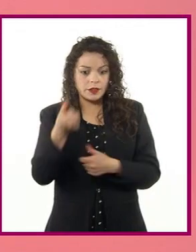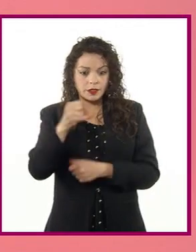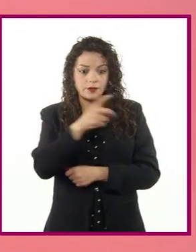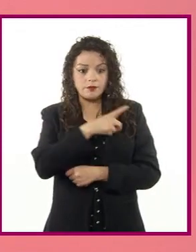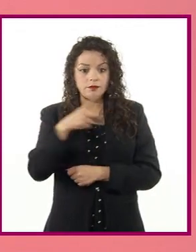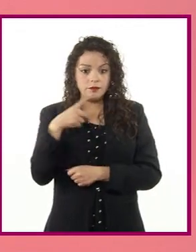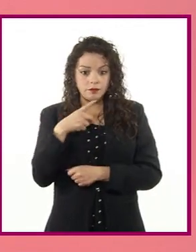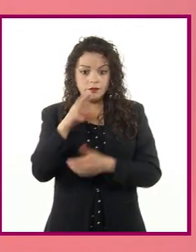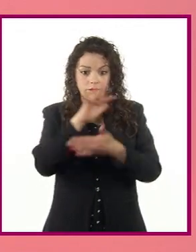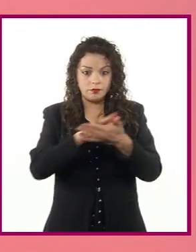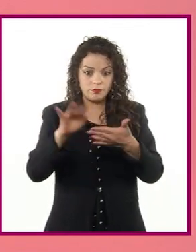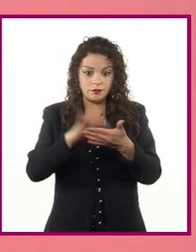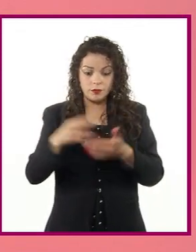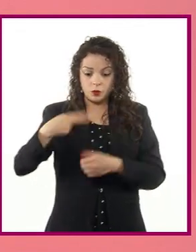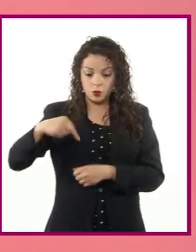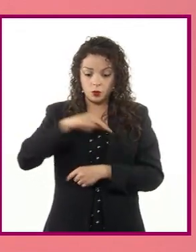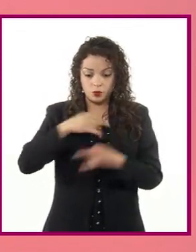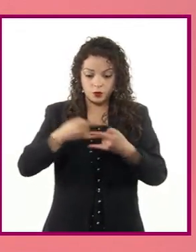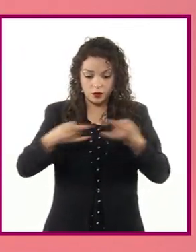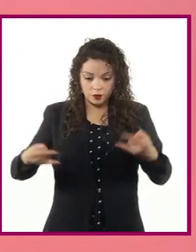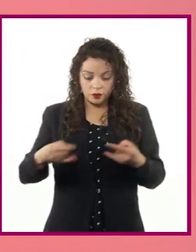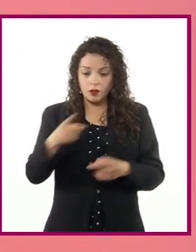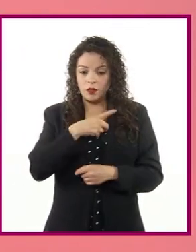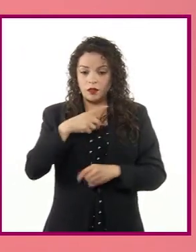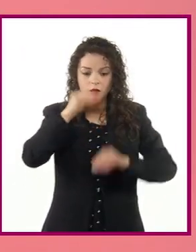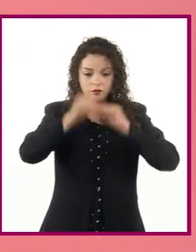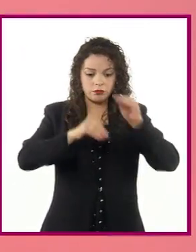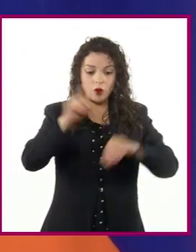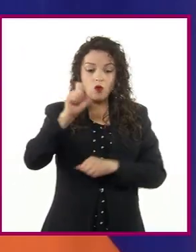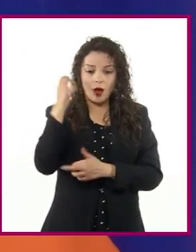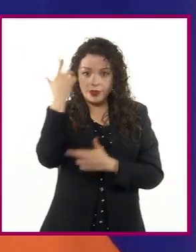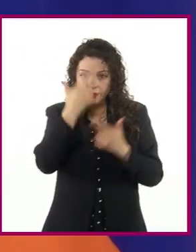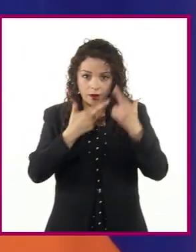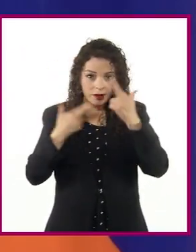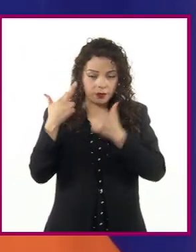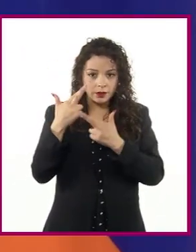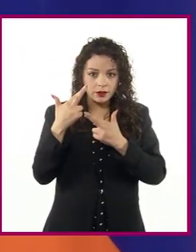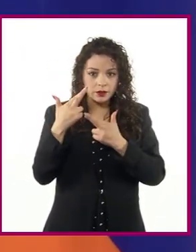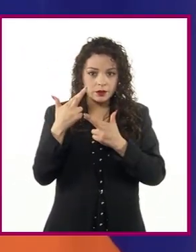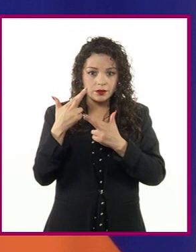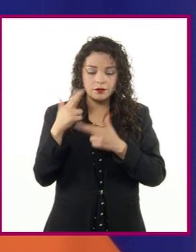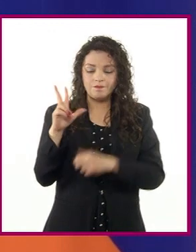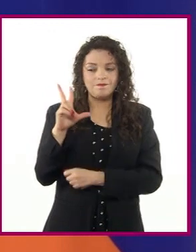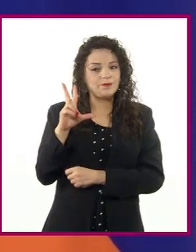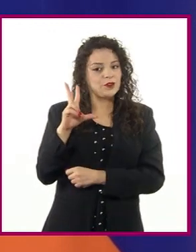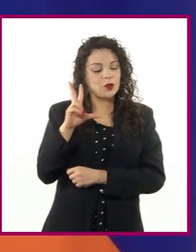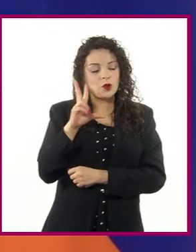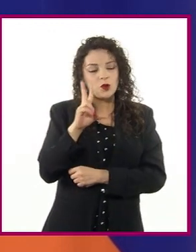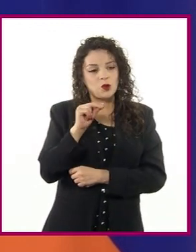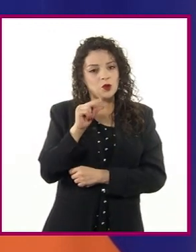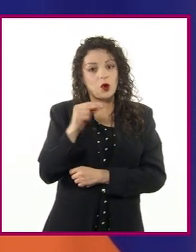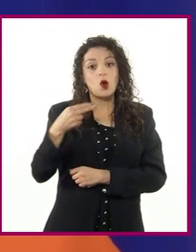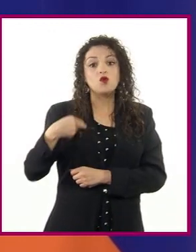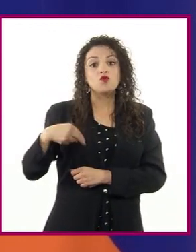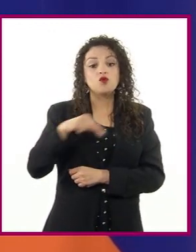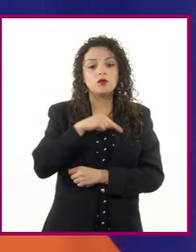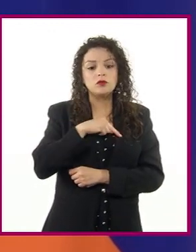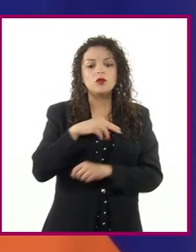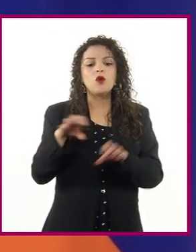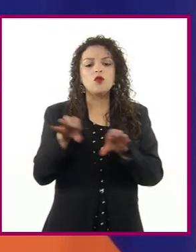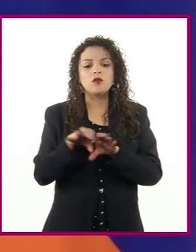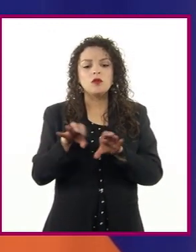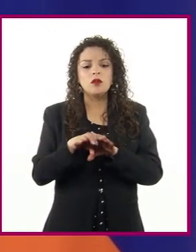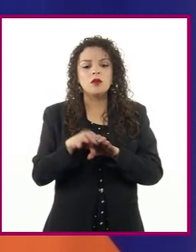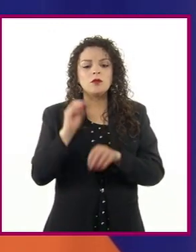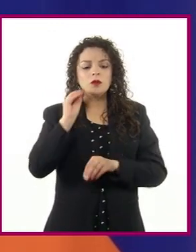los textos de nuestra historieta al revisarla. No, en nuestro caso debemos señalar los cambios